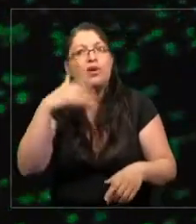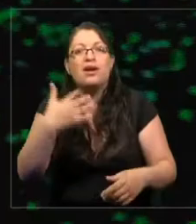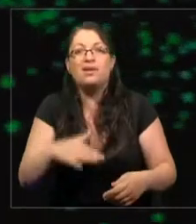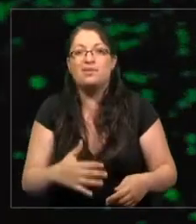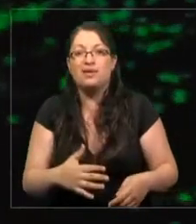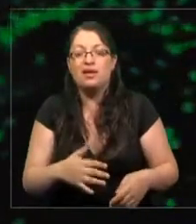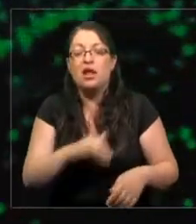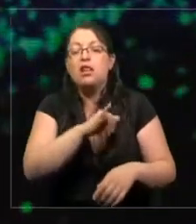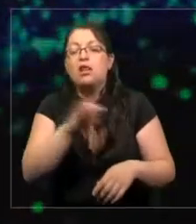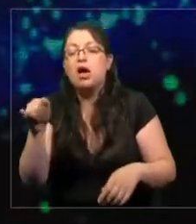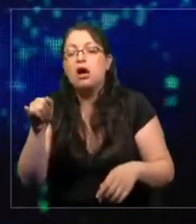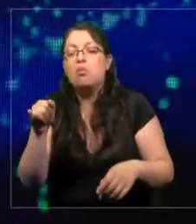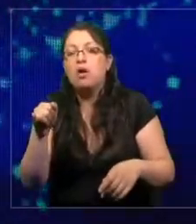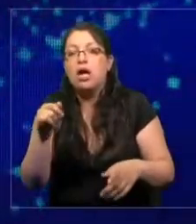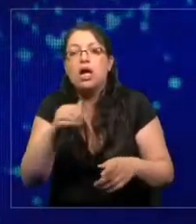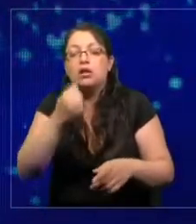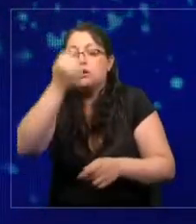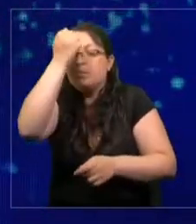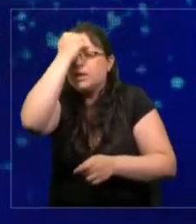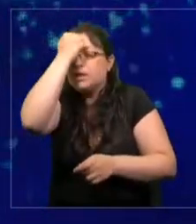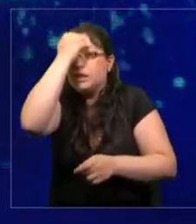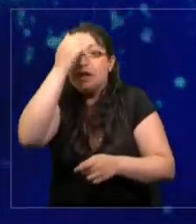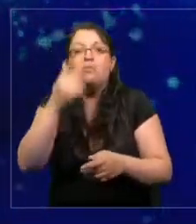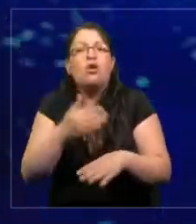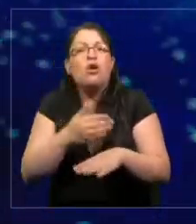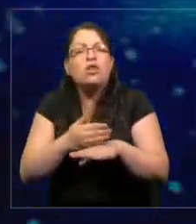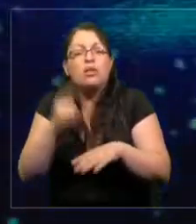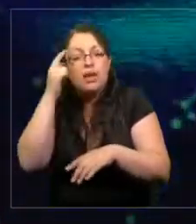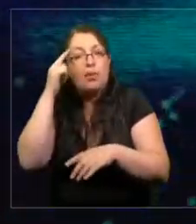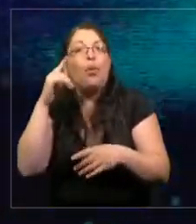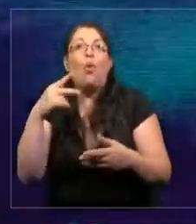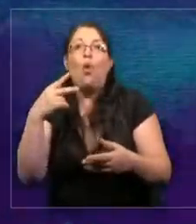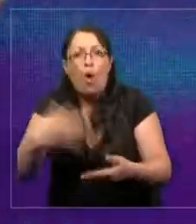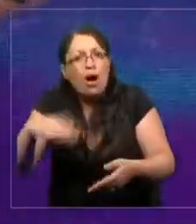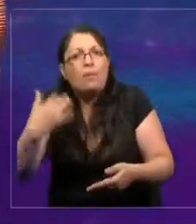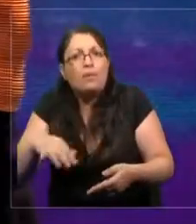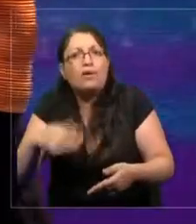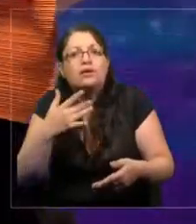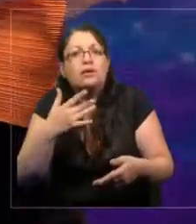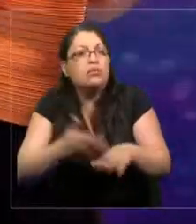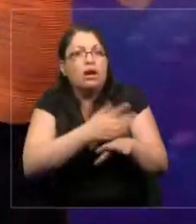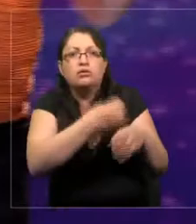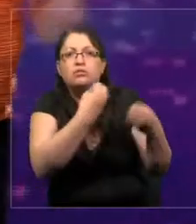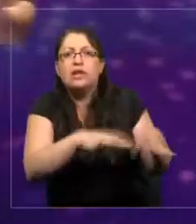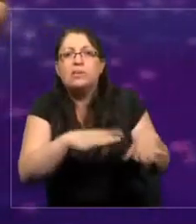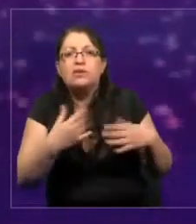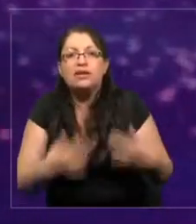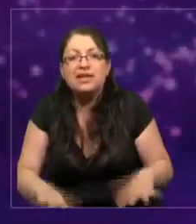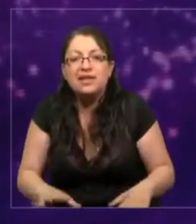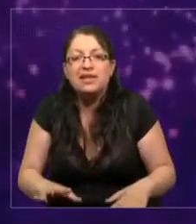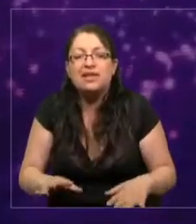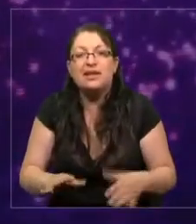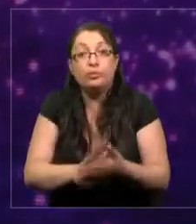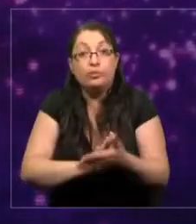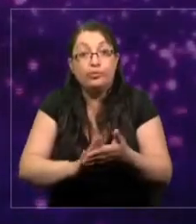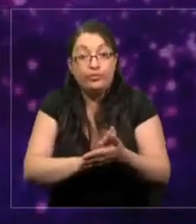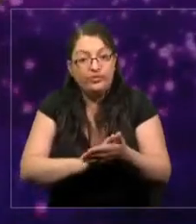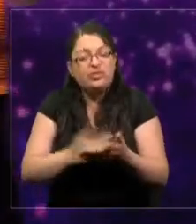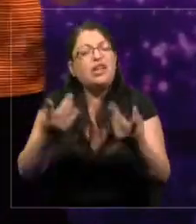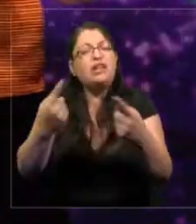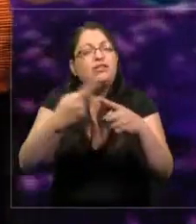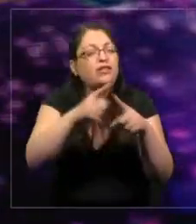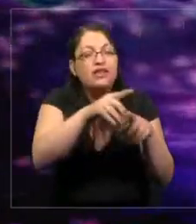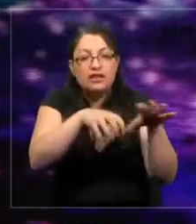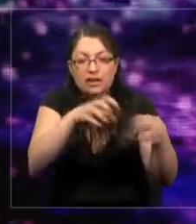valoramos cuando ya es demasiado tarde cuando la hemos perdido en el caso de la biodiversidad la los ensambles de especies los